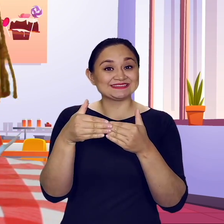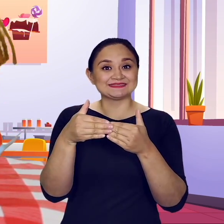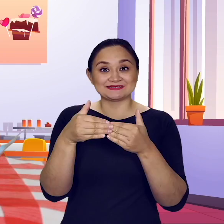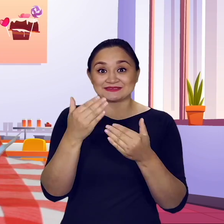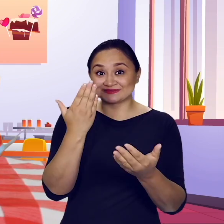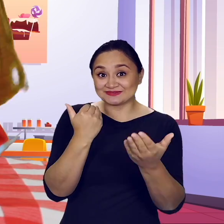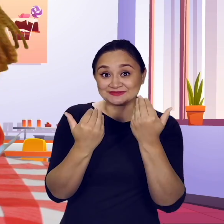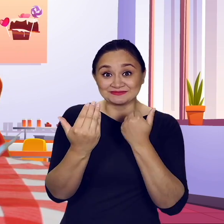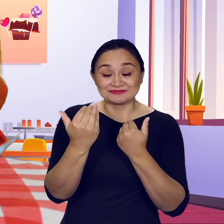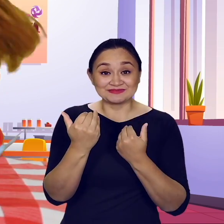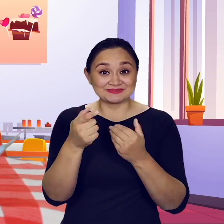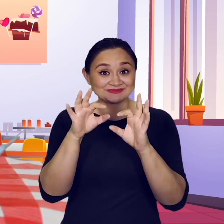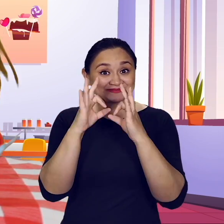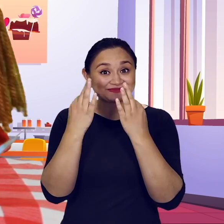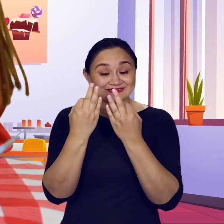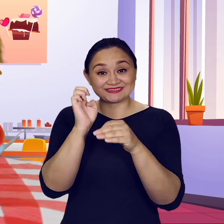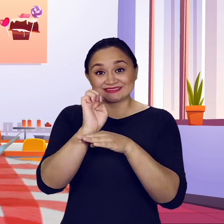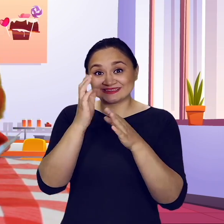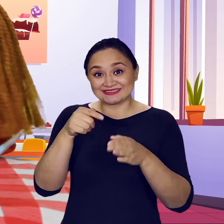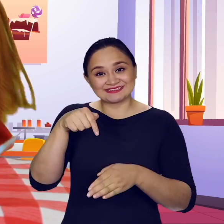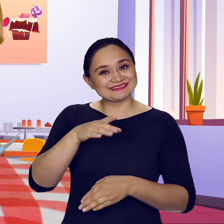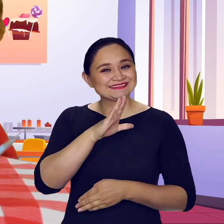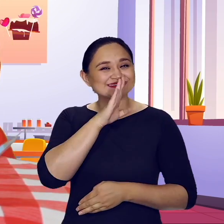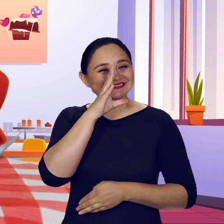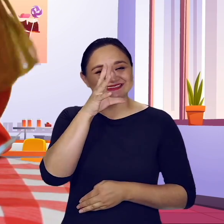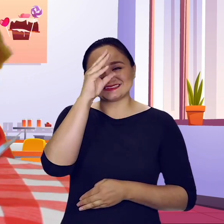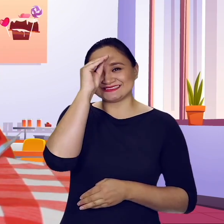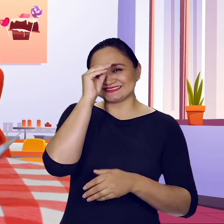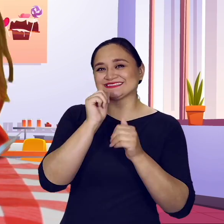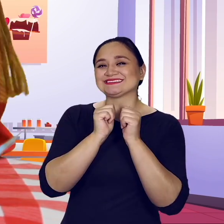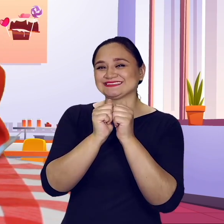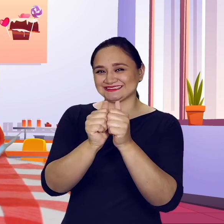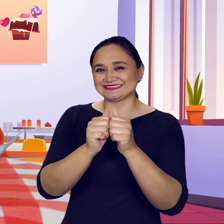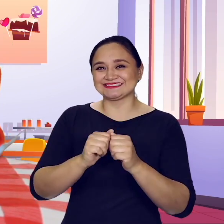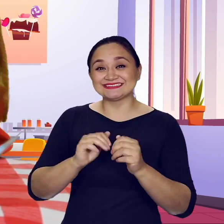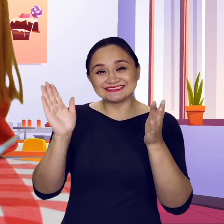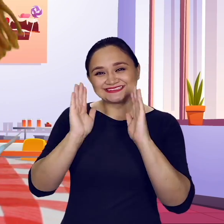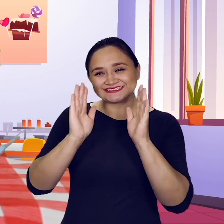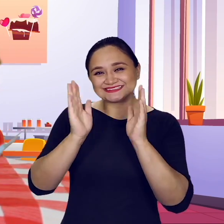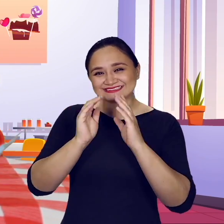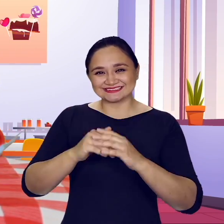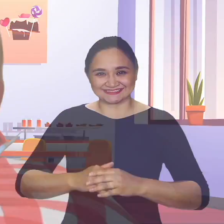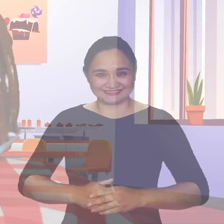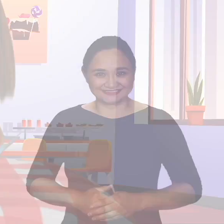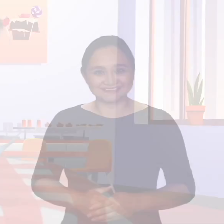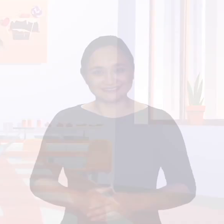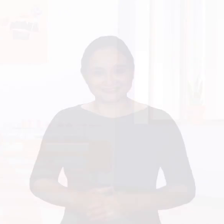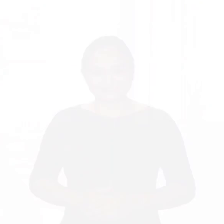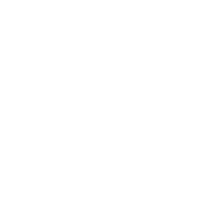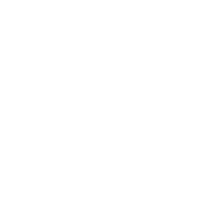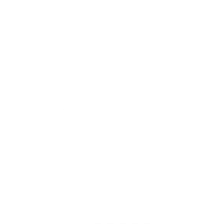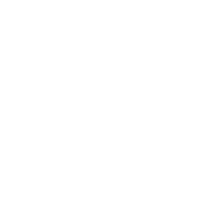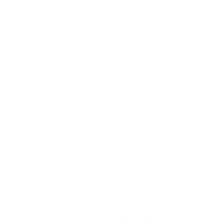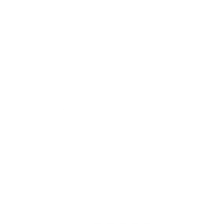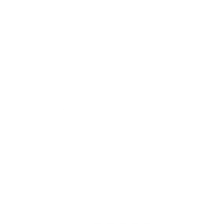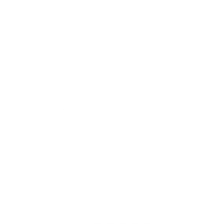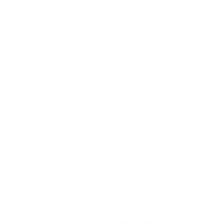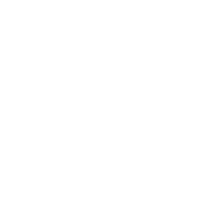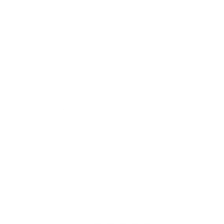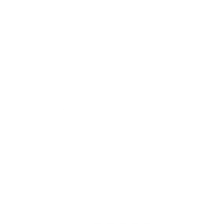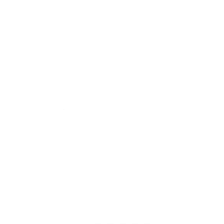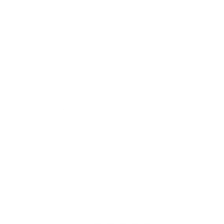hoy. Ven, familia ecuatoriana, aquí siempre aprendemos juntos. ¡Adiós!